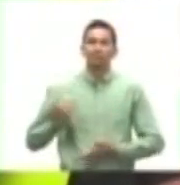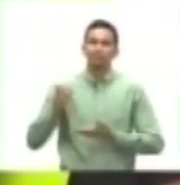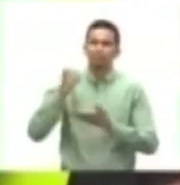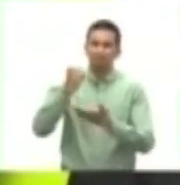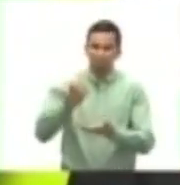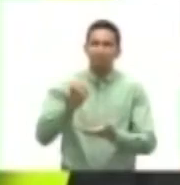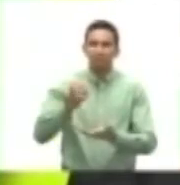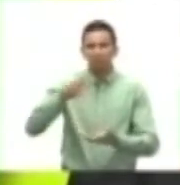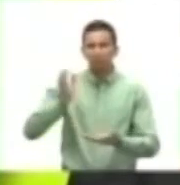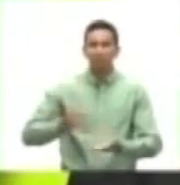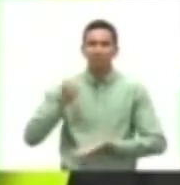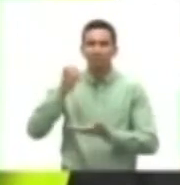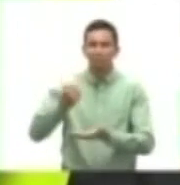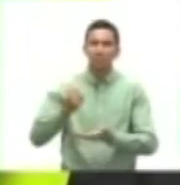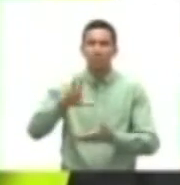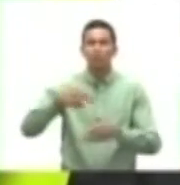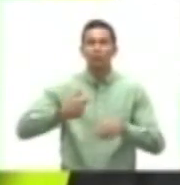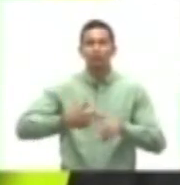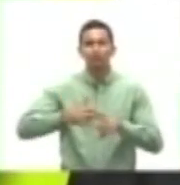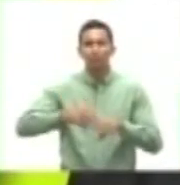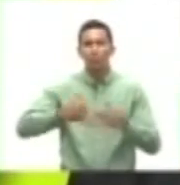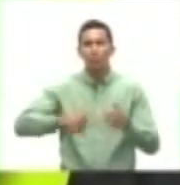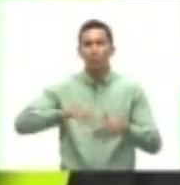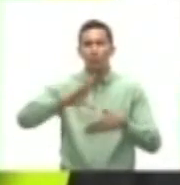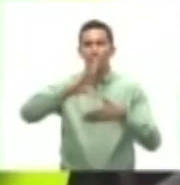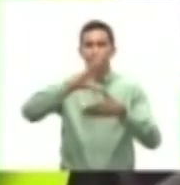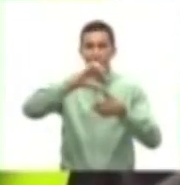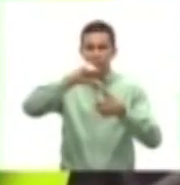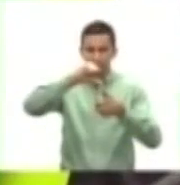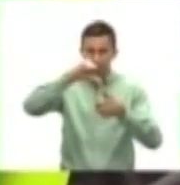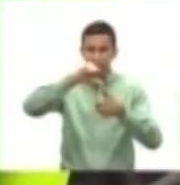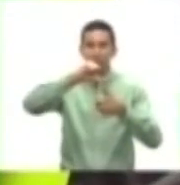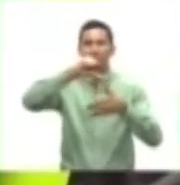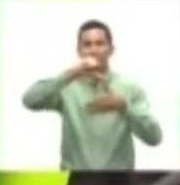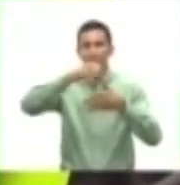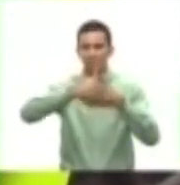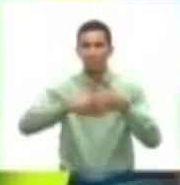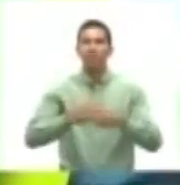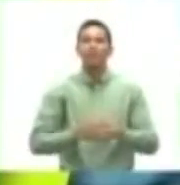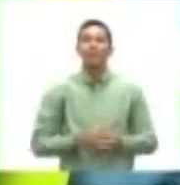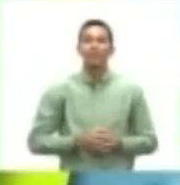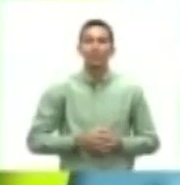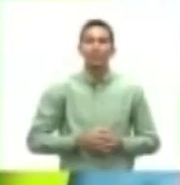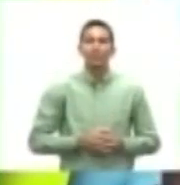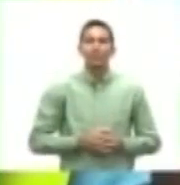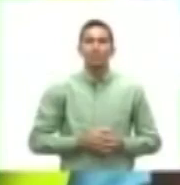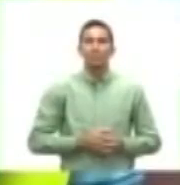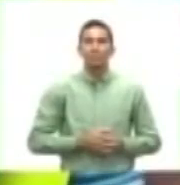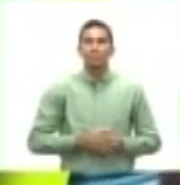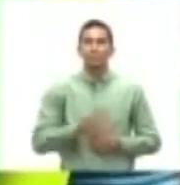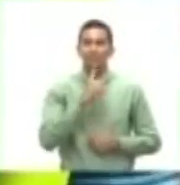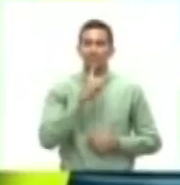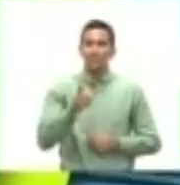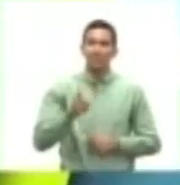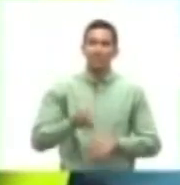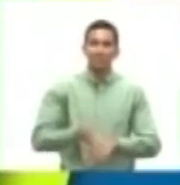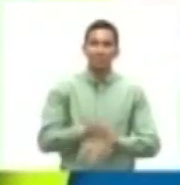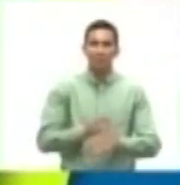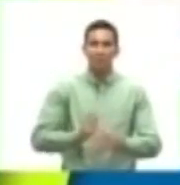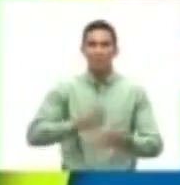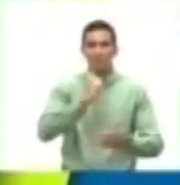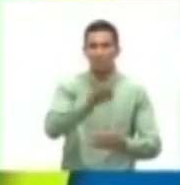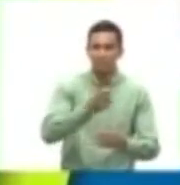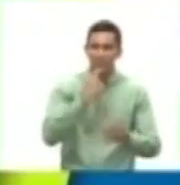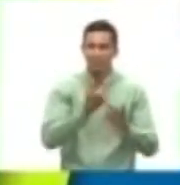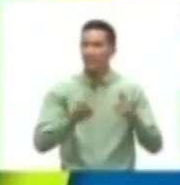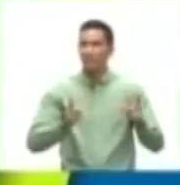2017 y Centroamericanos y del Caribe en el 2018. Negada libertad bajo fianza es ministro de Agricultura Andrés Felipe Arias. La